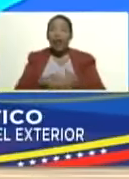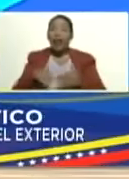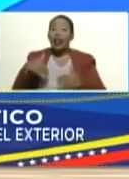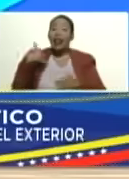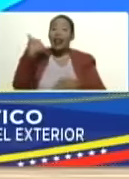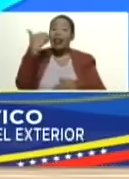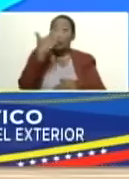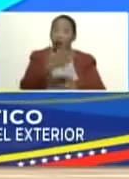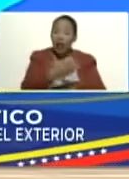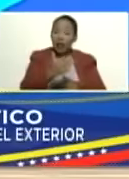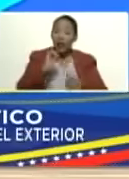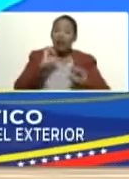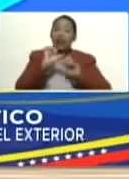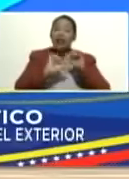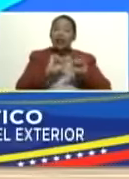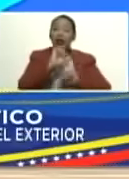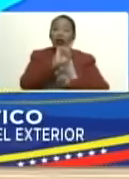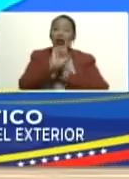XIX,